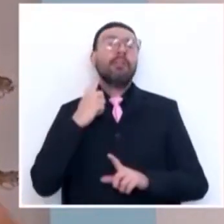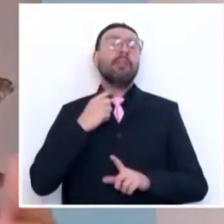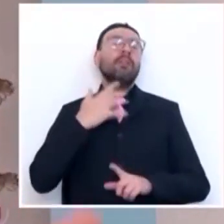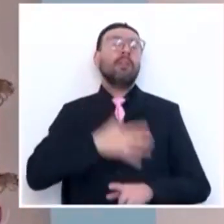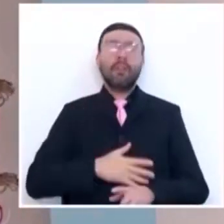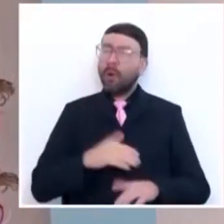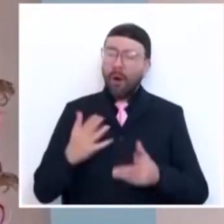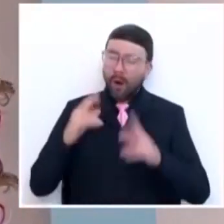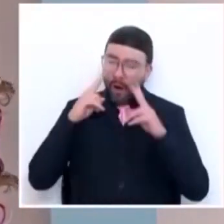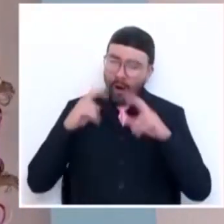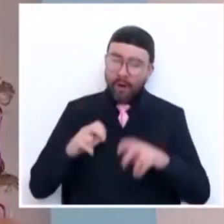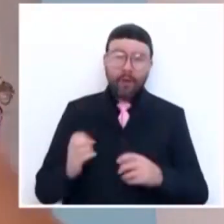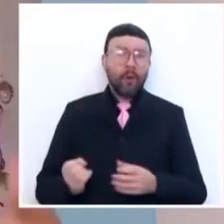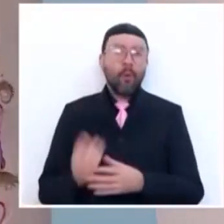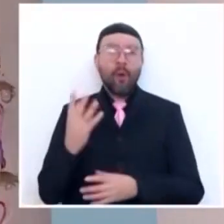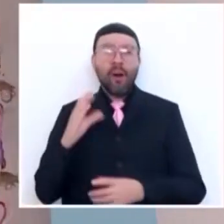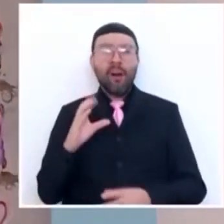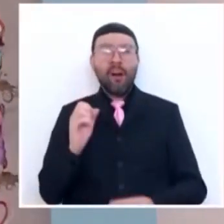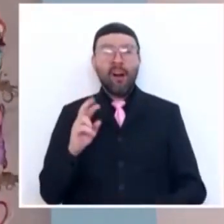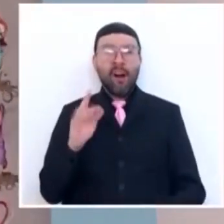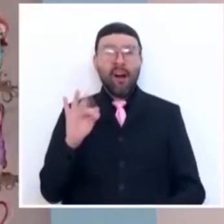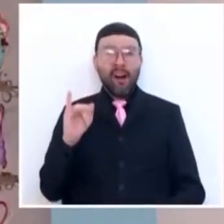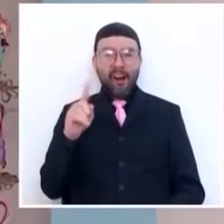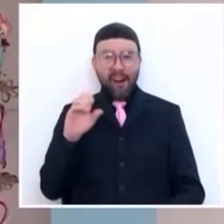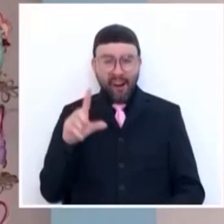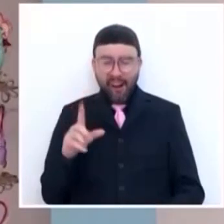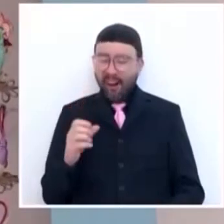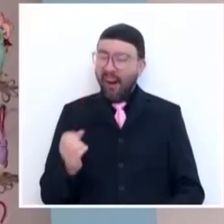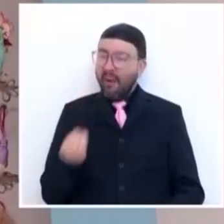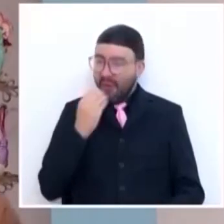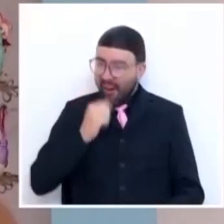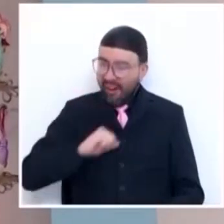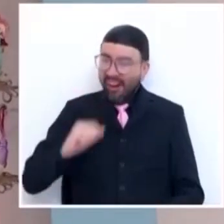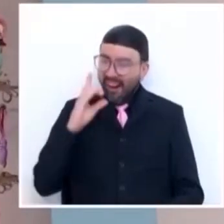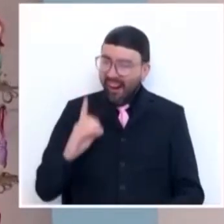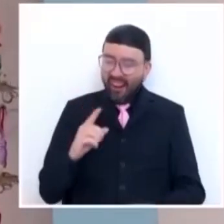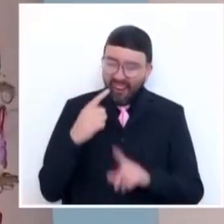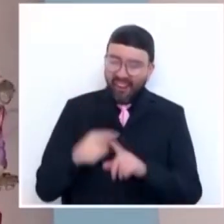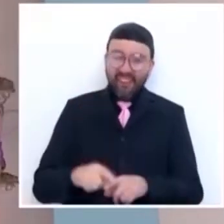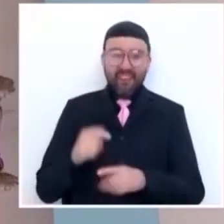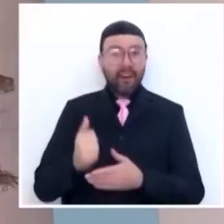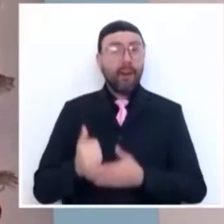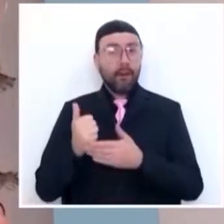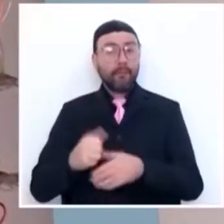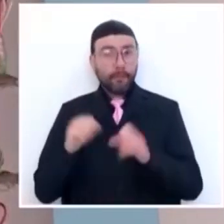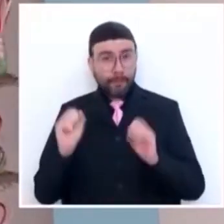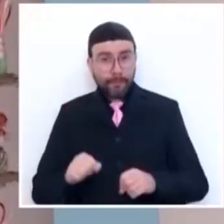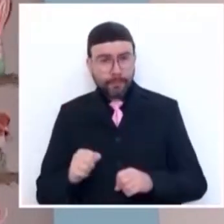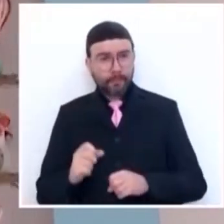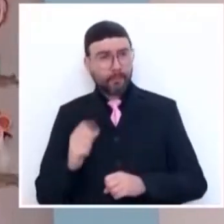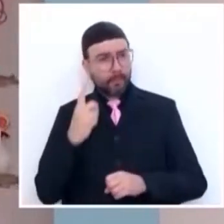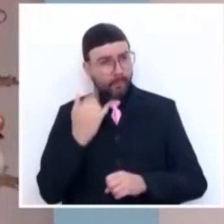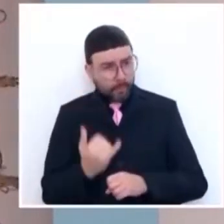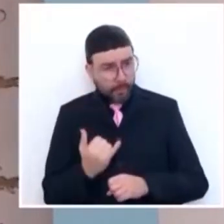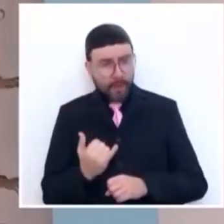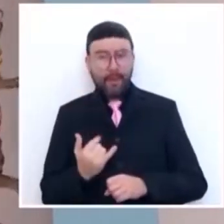cortisol, vitamina D y otros exámenes para uno poder ayudar con ciertos